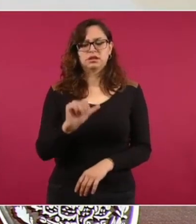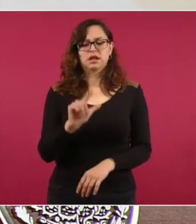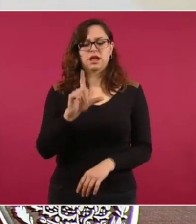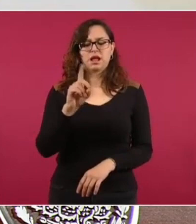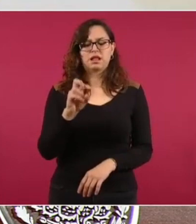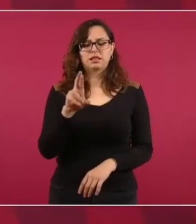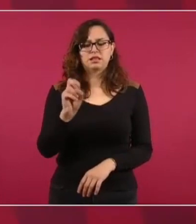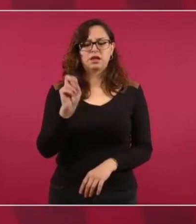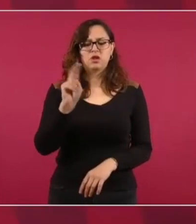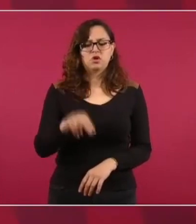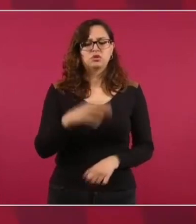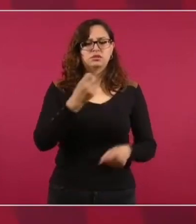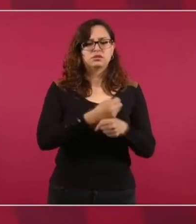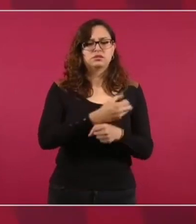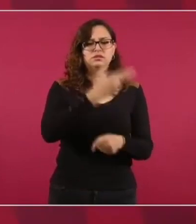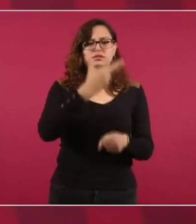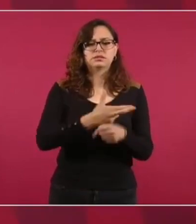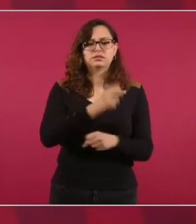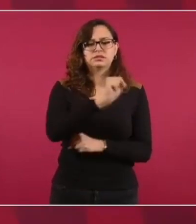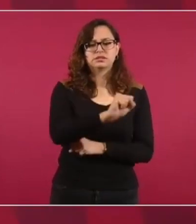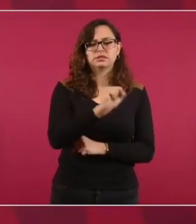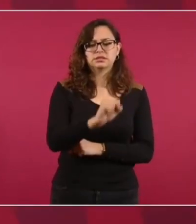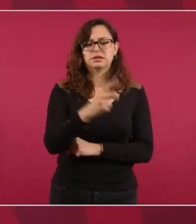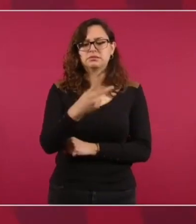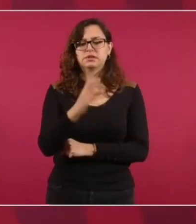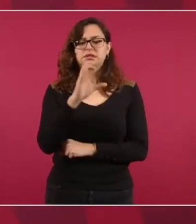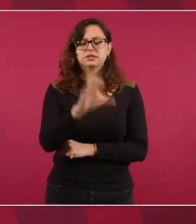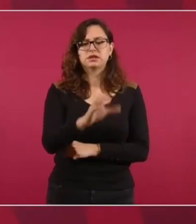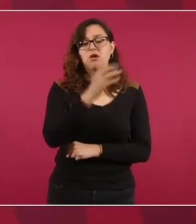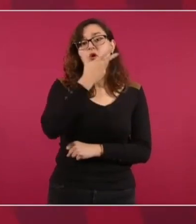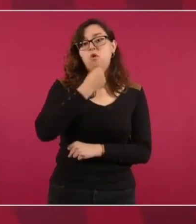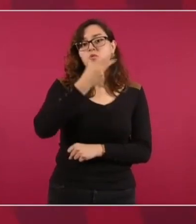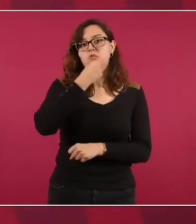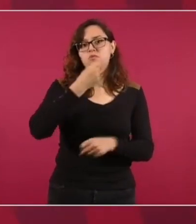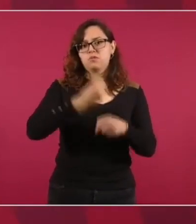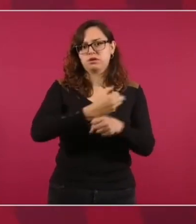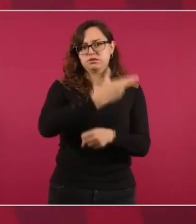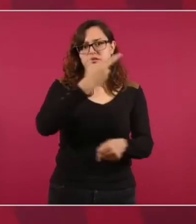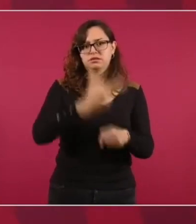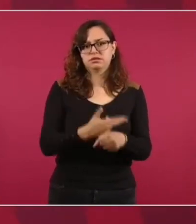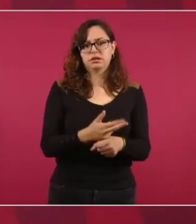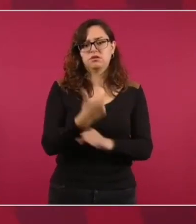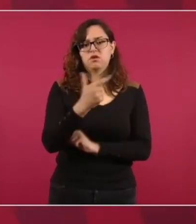García Luna, está en la cárcel en Estados Unidos